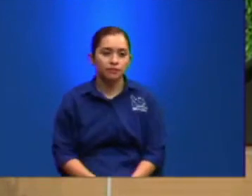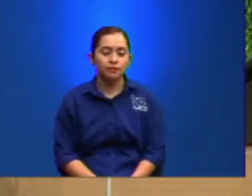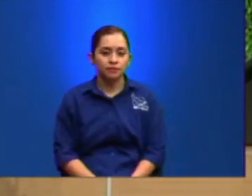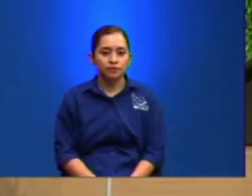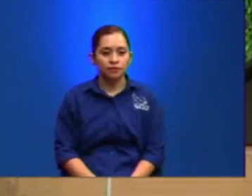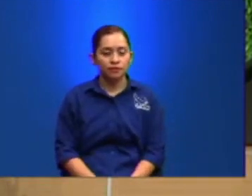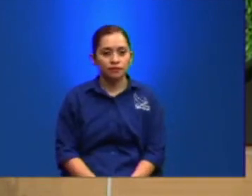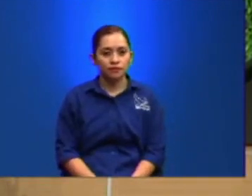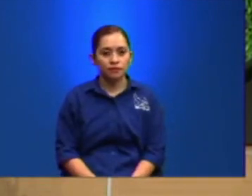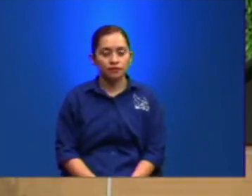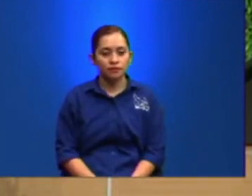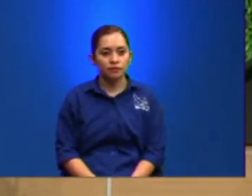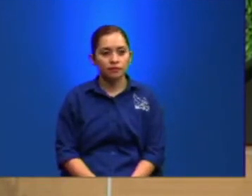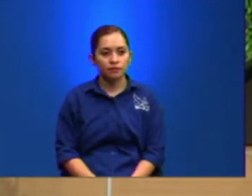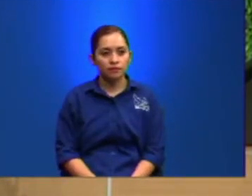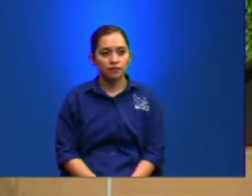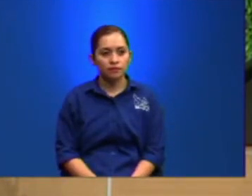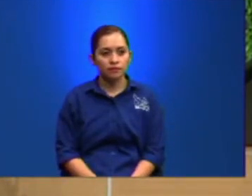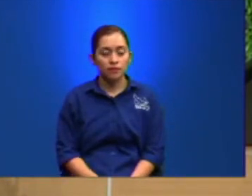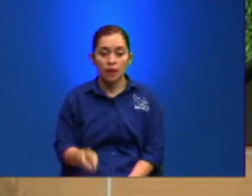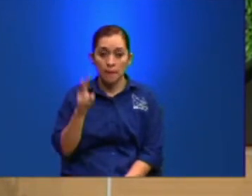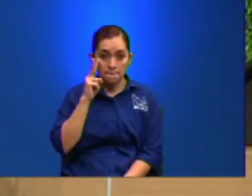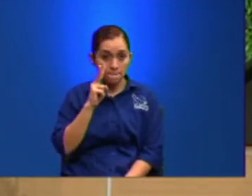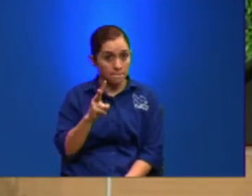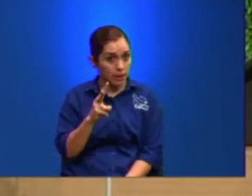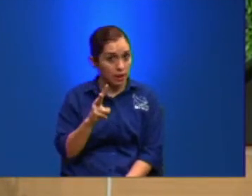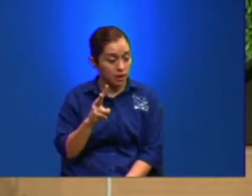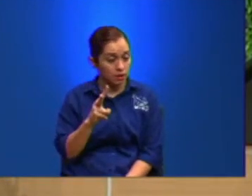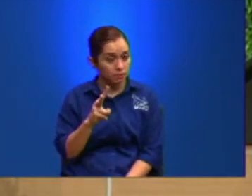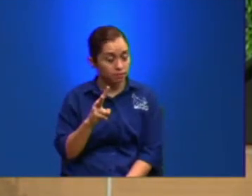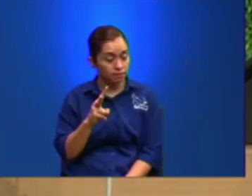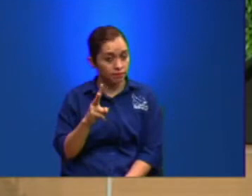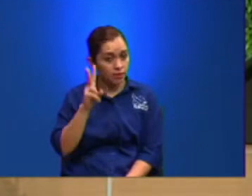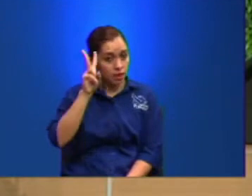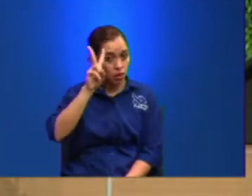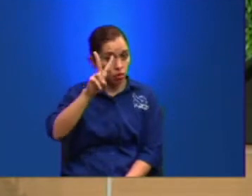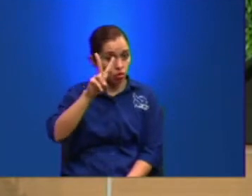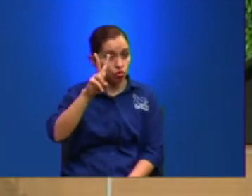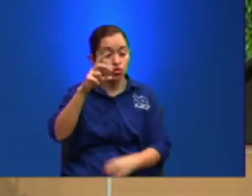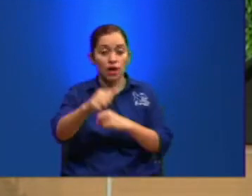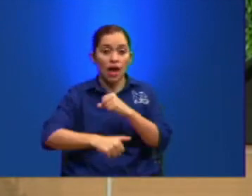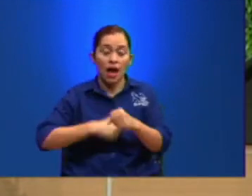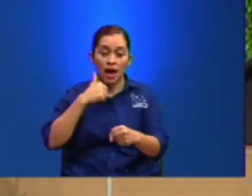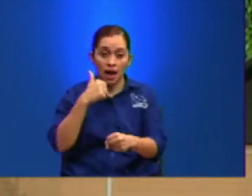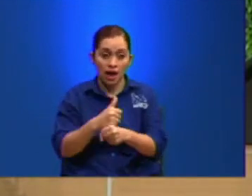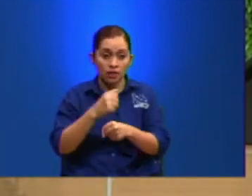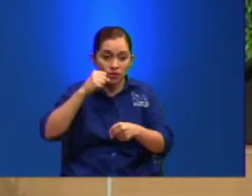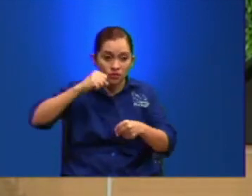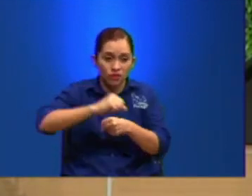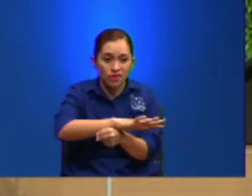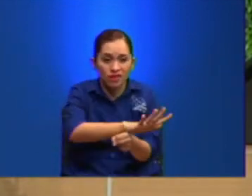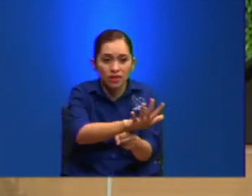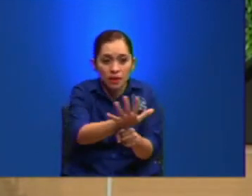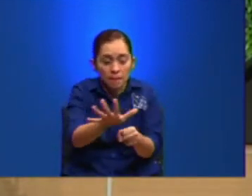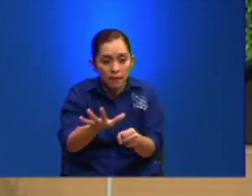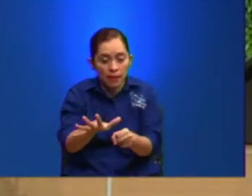mira mi hermano han pasado dos años de pandemia aproximadamente